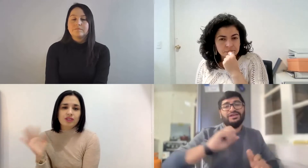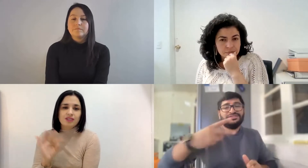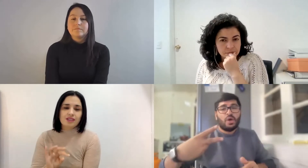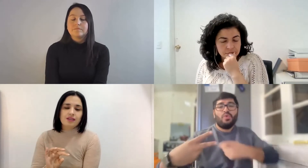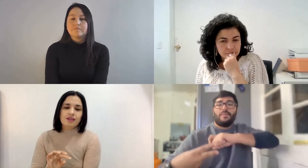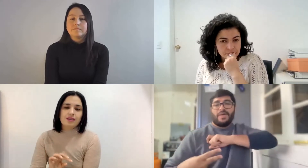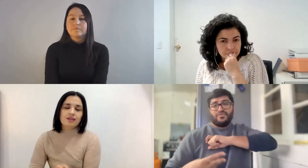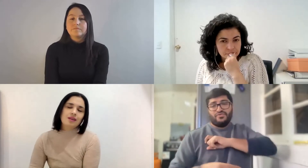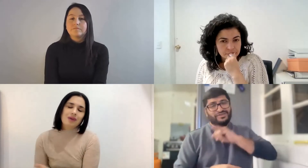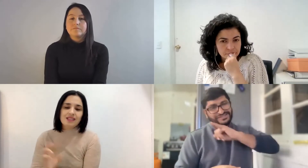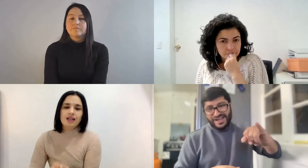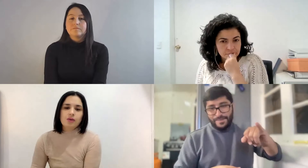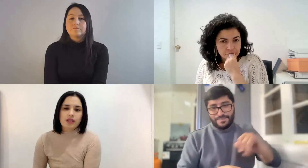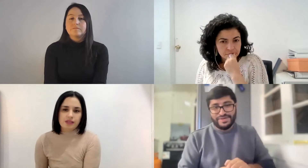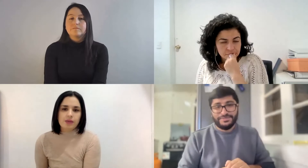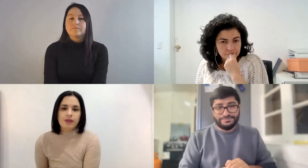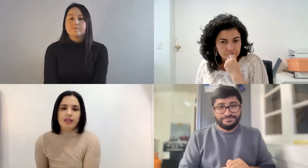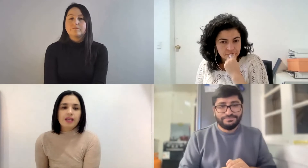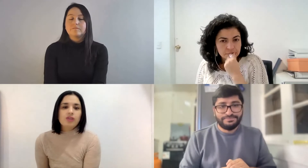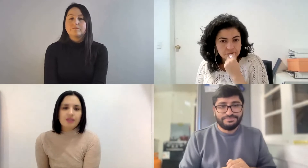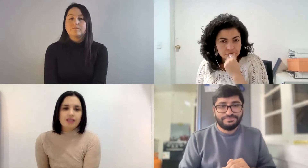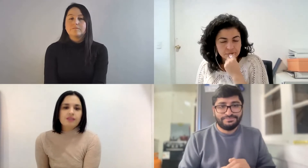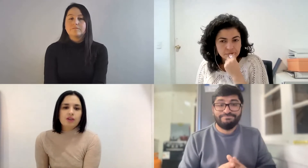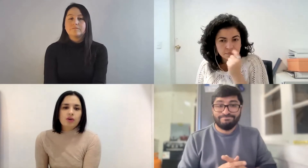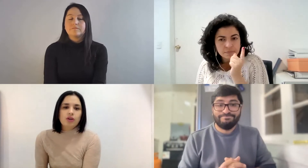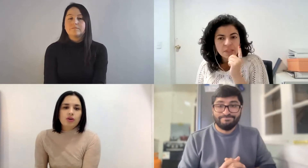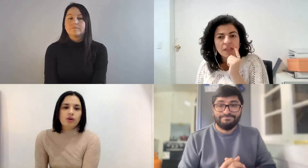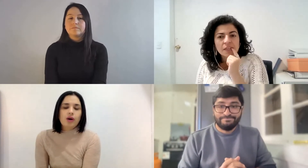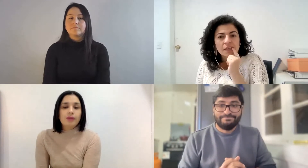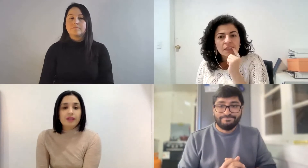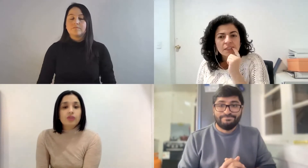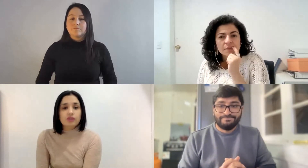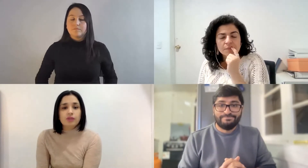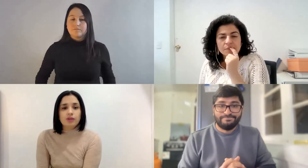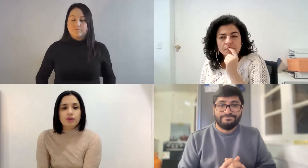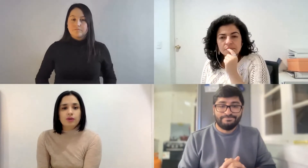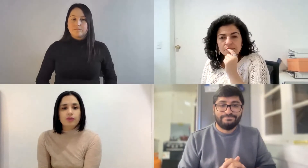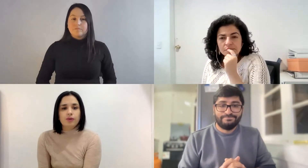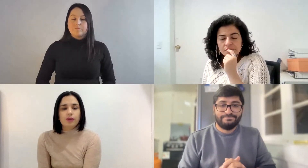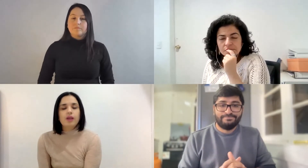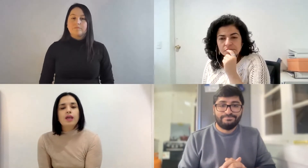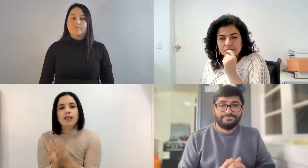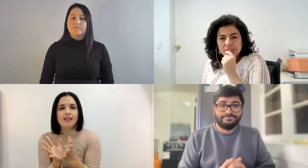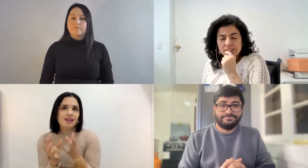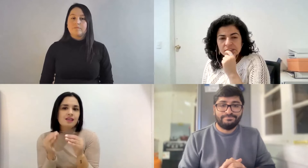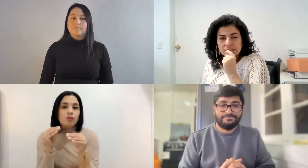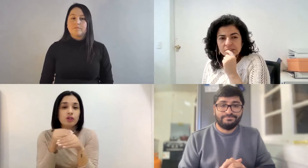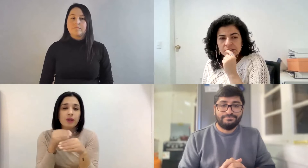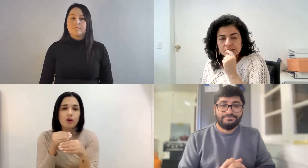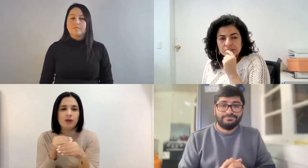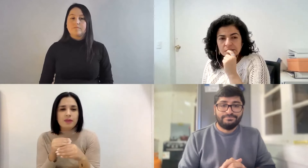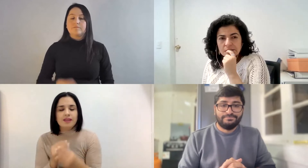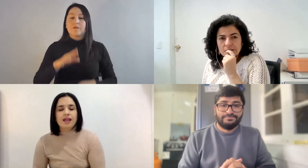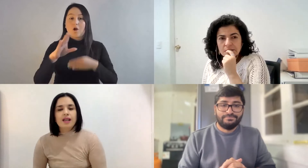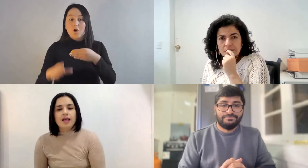todo se pasa a la lengua de señas para que él lo internalice y lo aprenda el conocimiento de mejor forma. Y quizás un poquito